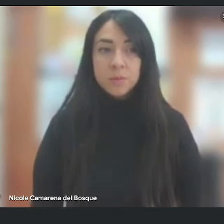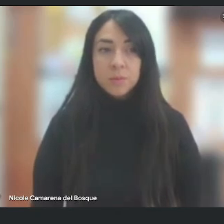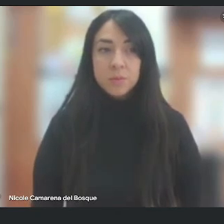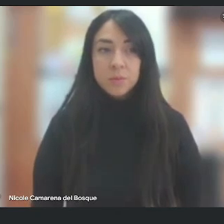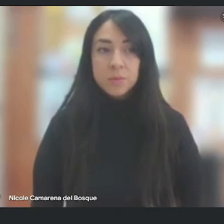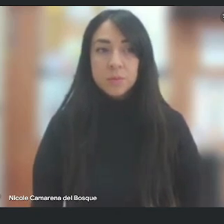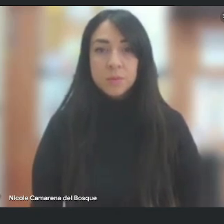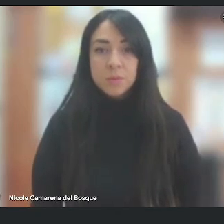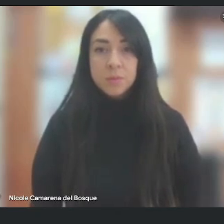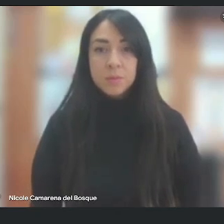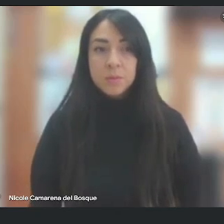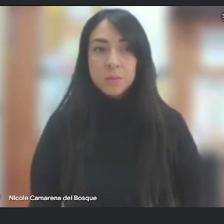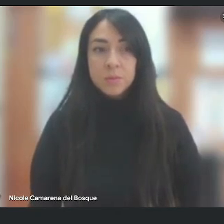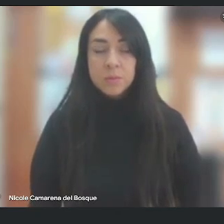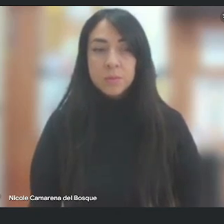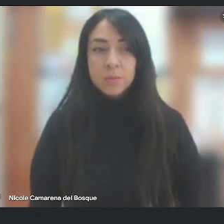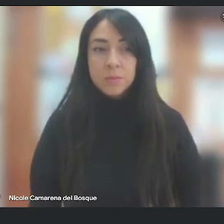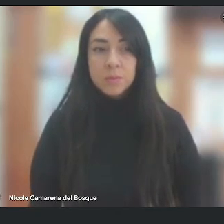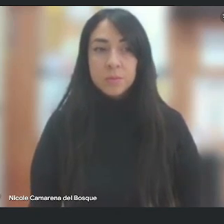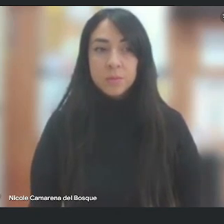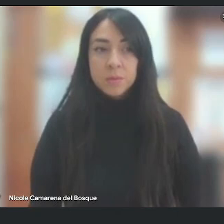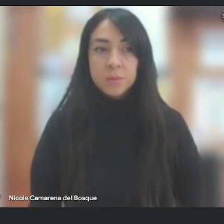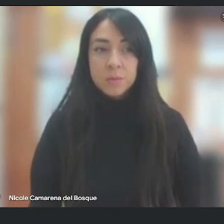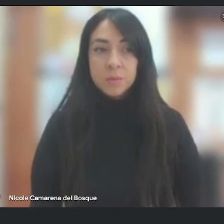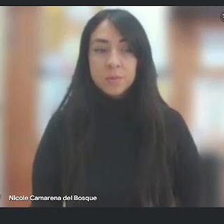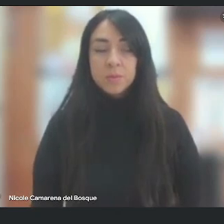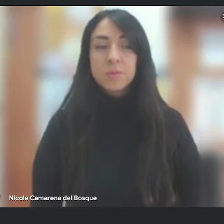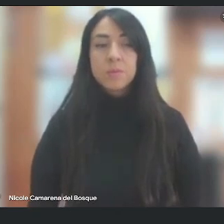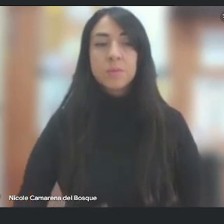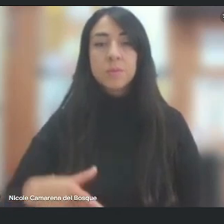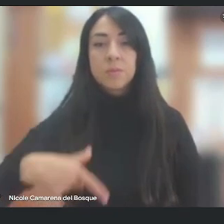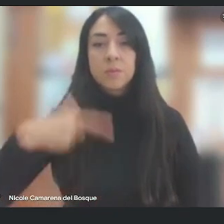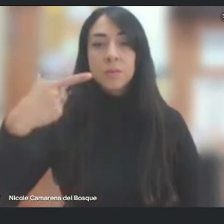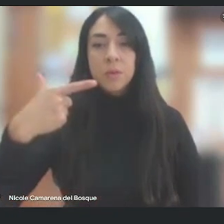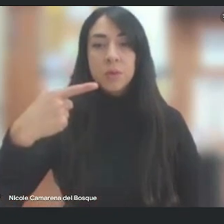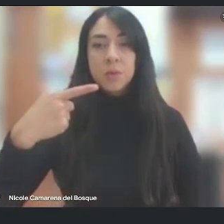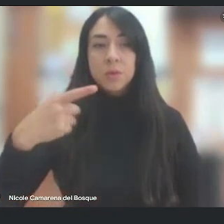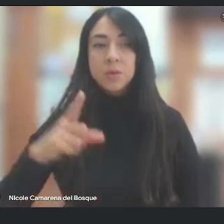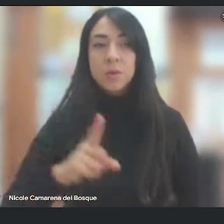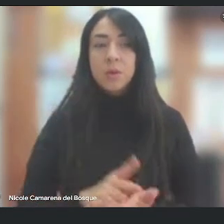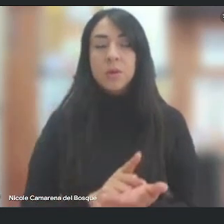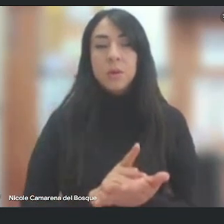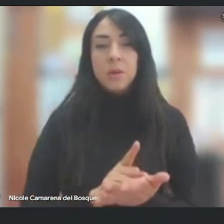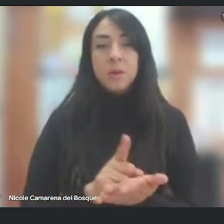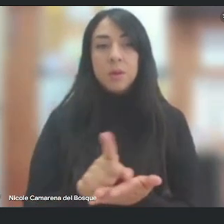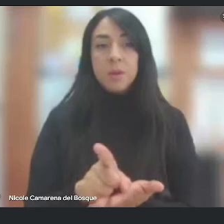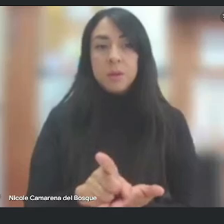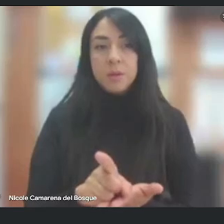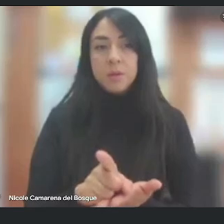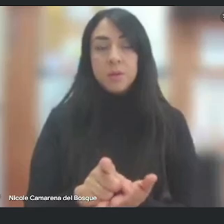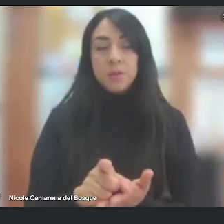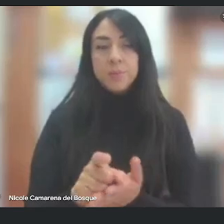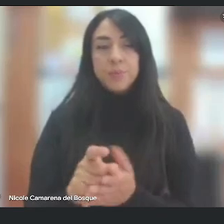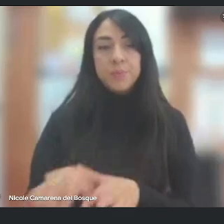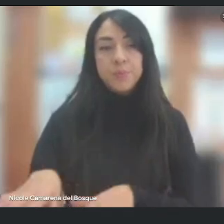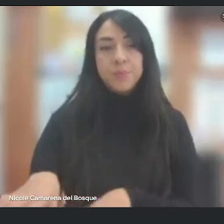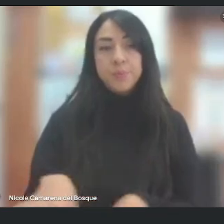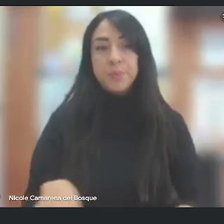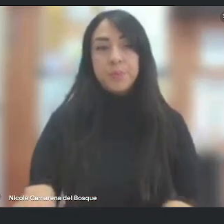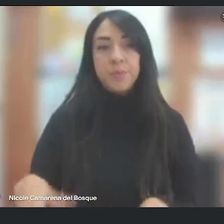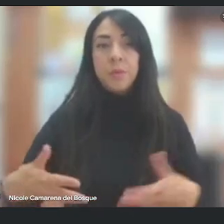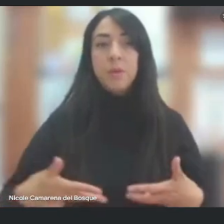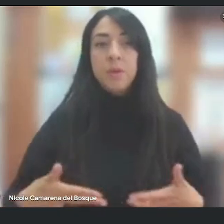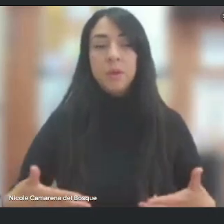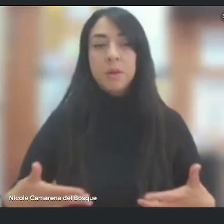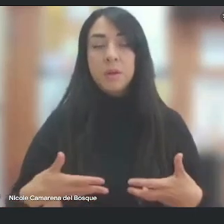El 12, derecho a establecer relaciones afectivas y sexuales, al noviazgo y a elegir su estado civil,